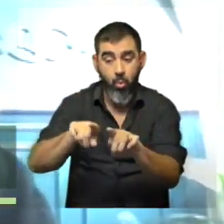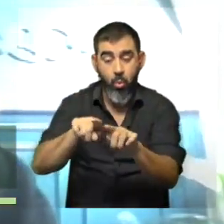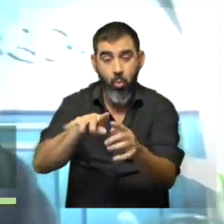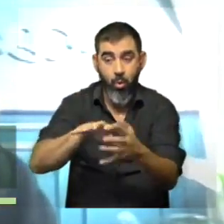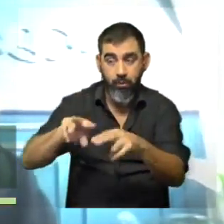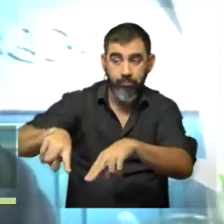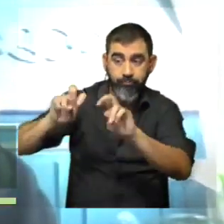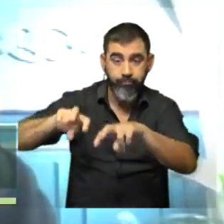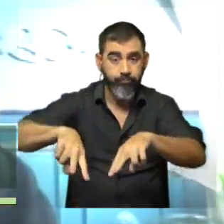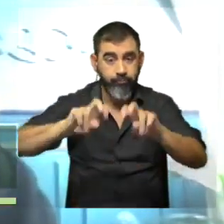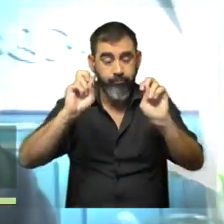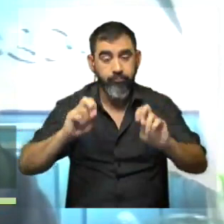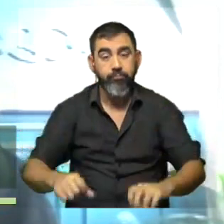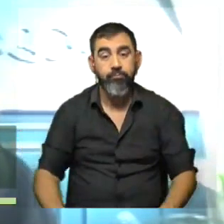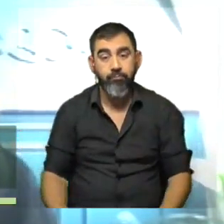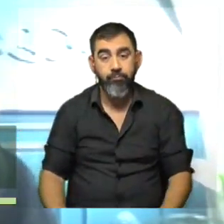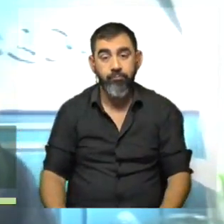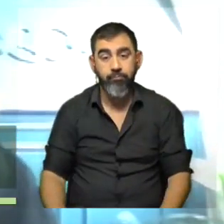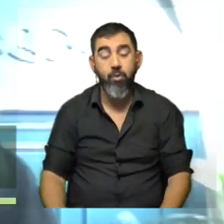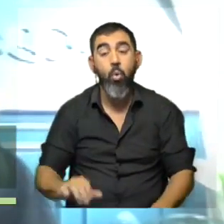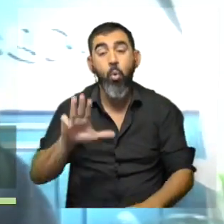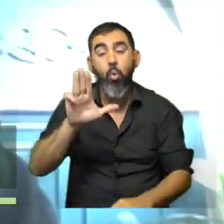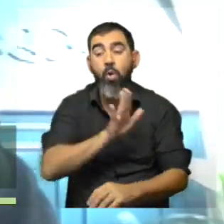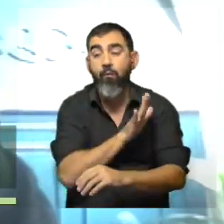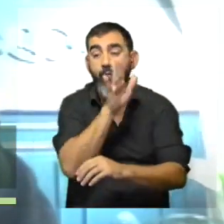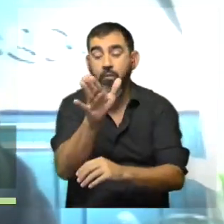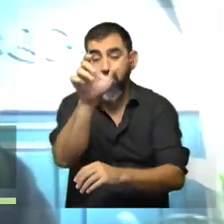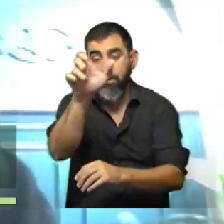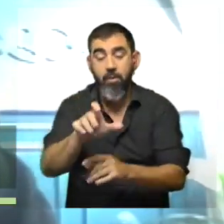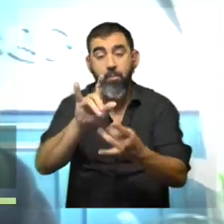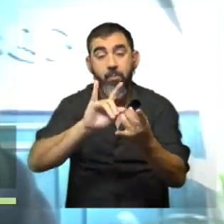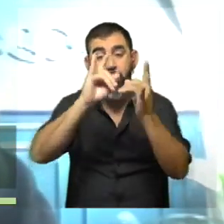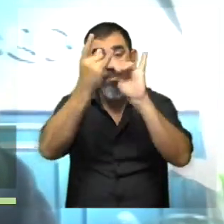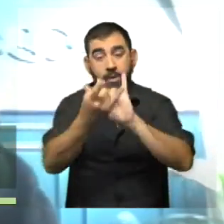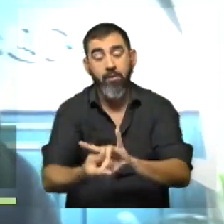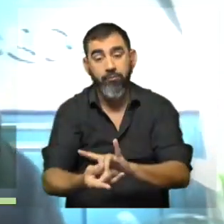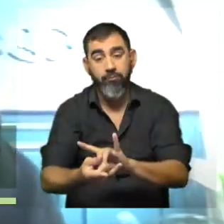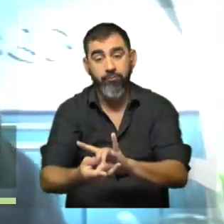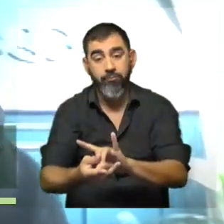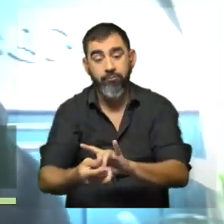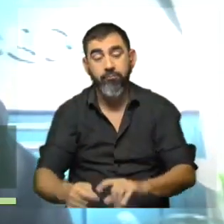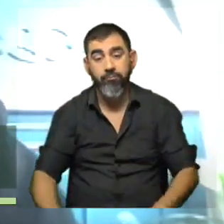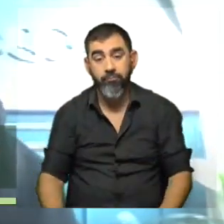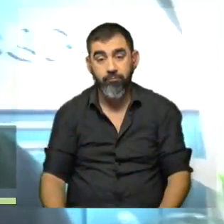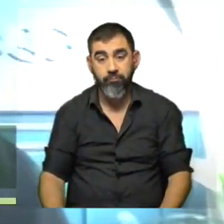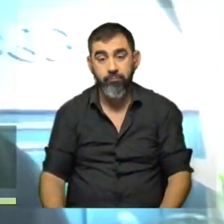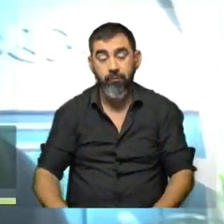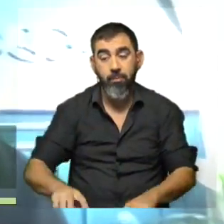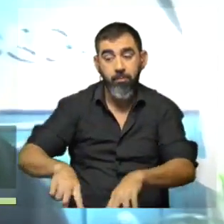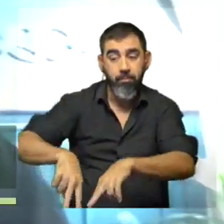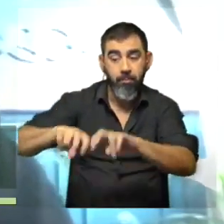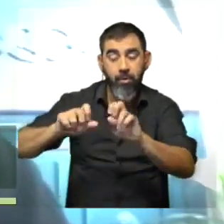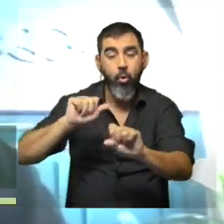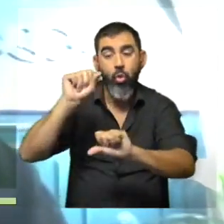sitios claro el Lula cuyo personalmente al palacio de plan alto para inspeccionar